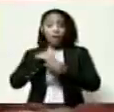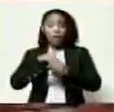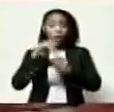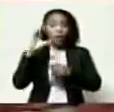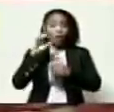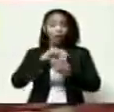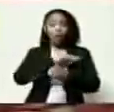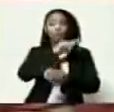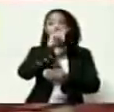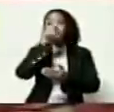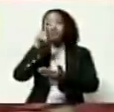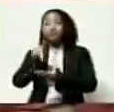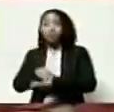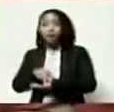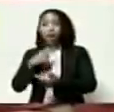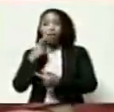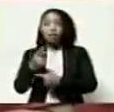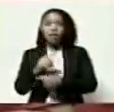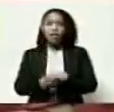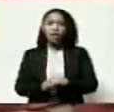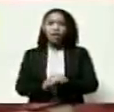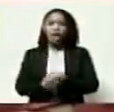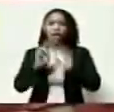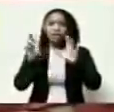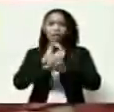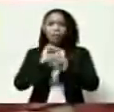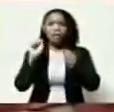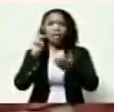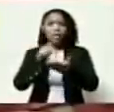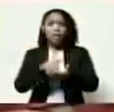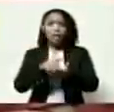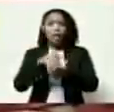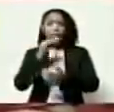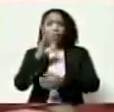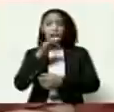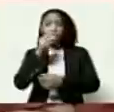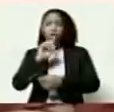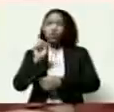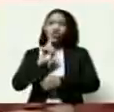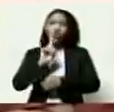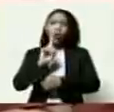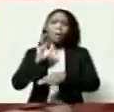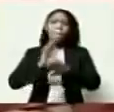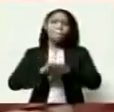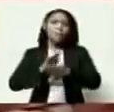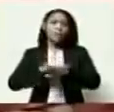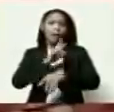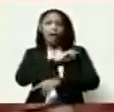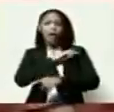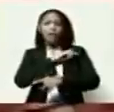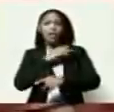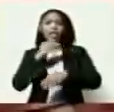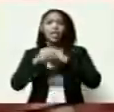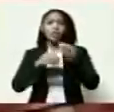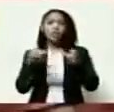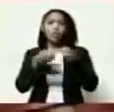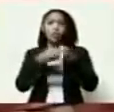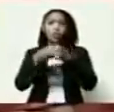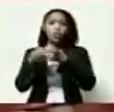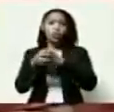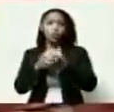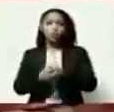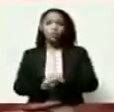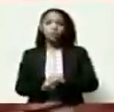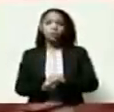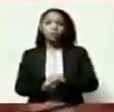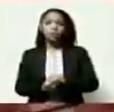¿no? Y le dicen, a las 7 de la mañana llegó usted y a las 3 de la tarde, no, lo que pasa es que al jefe le salieron unas reuniones.